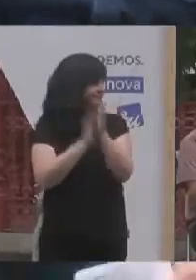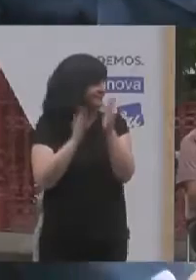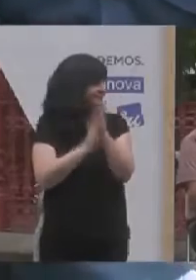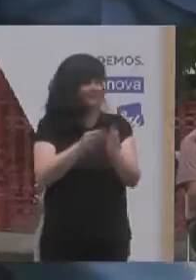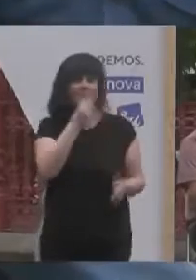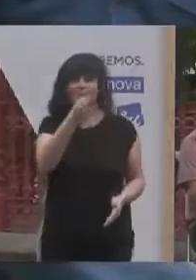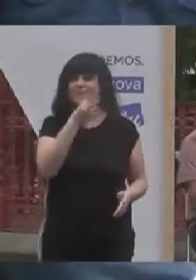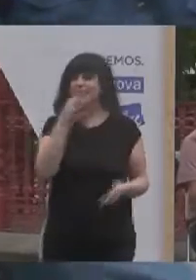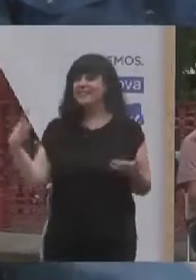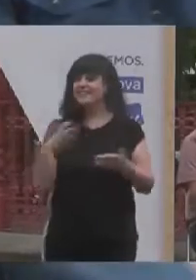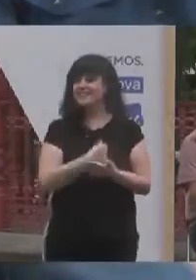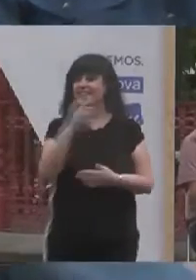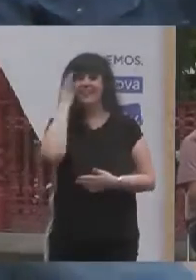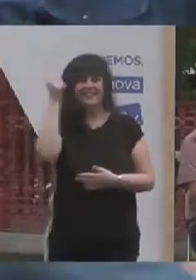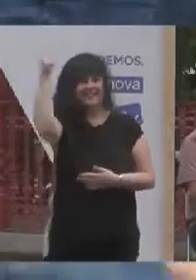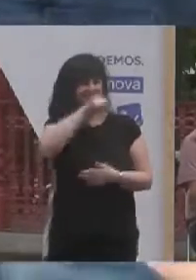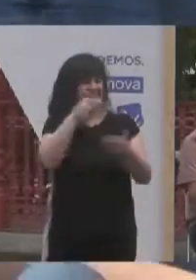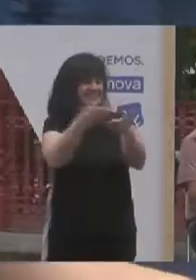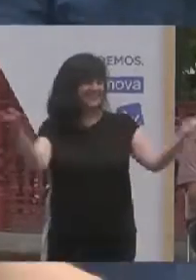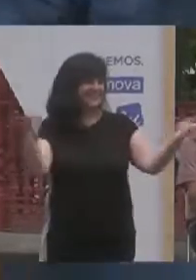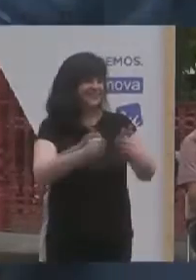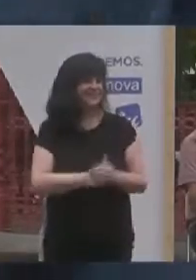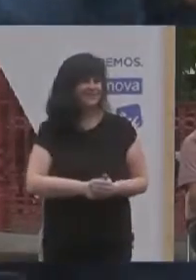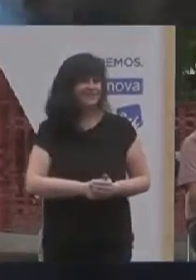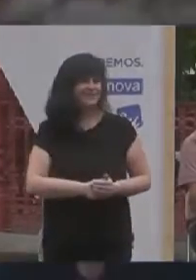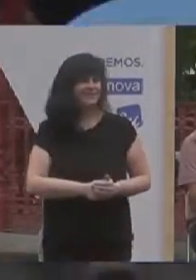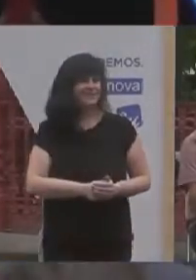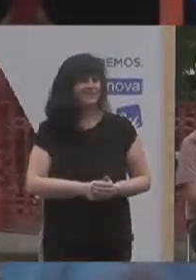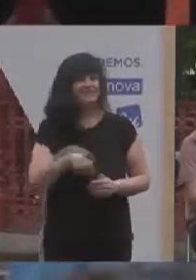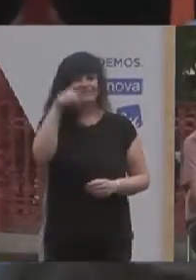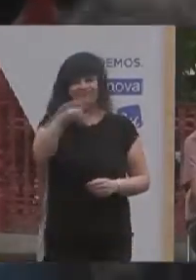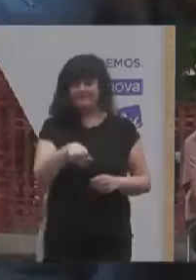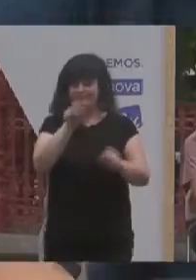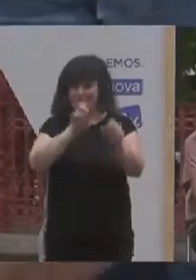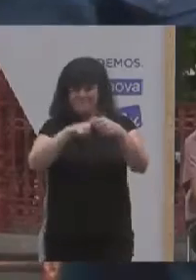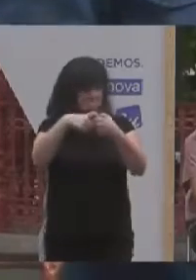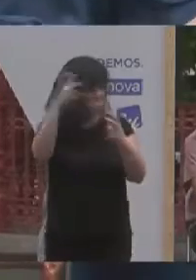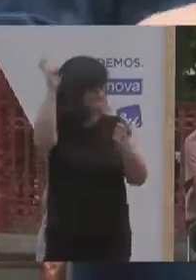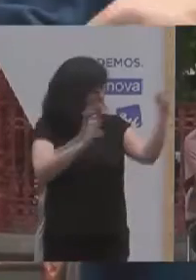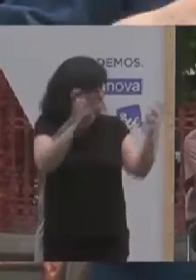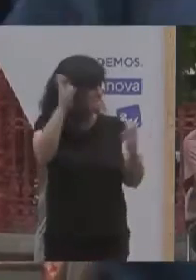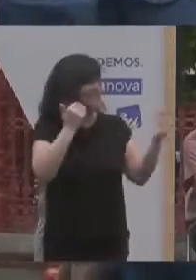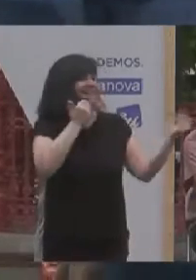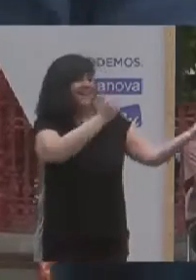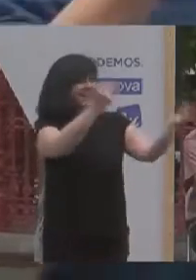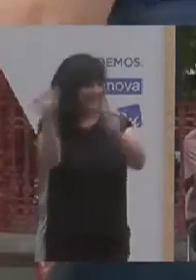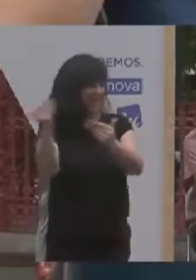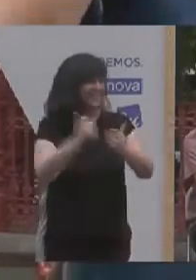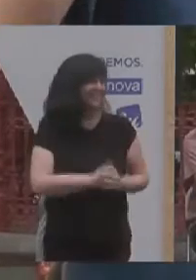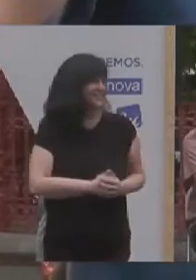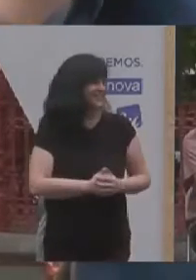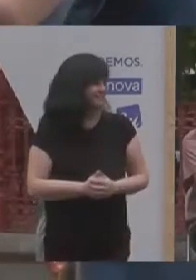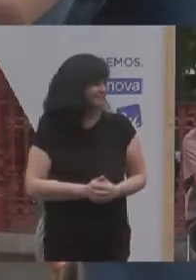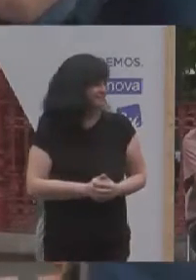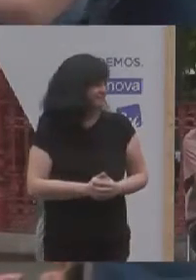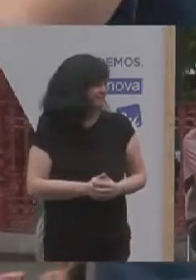Boa tarde a todas e a todos. Moitísimas gracias por participar hoxe a todas neste acto de En Marea.